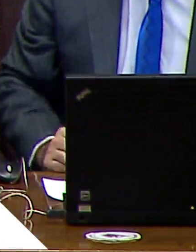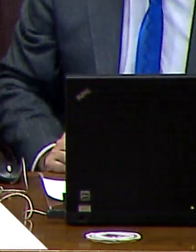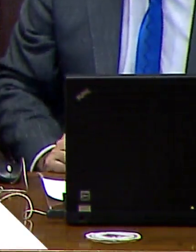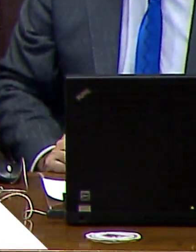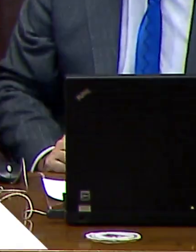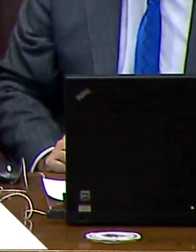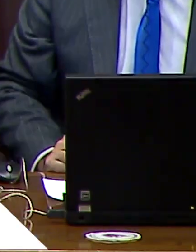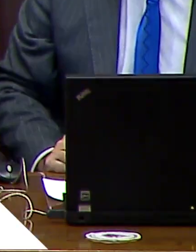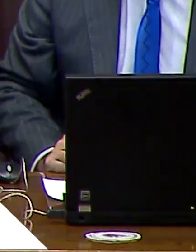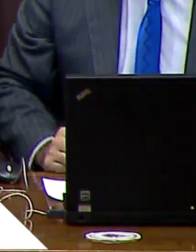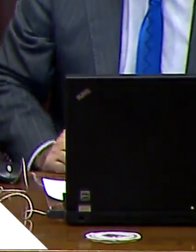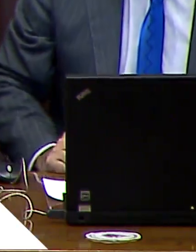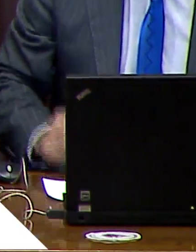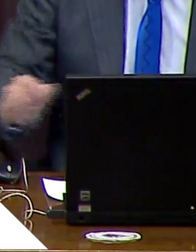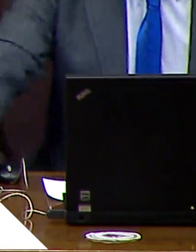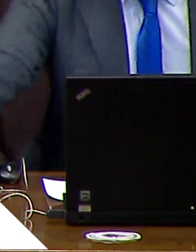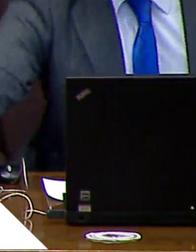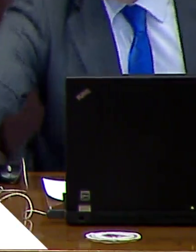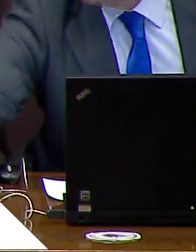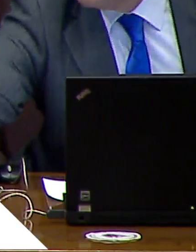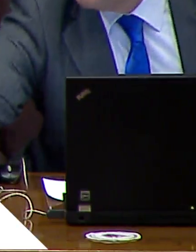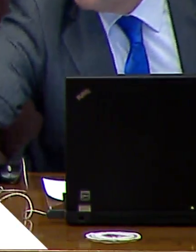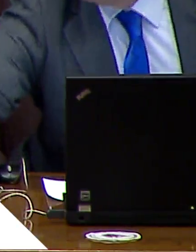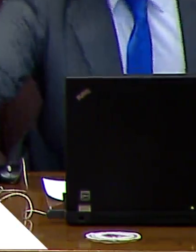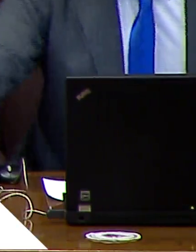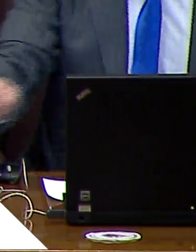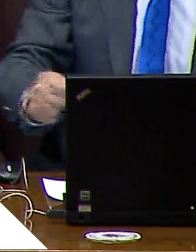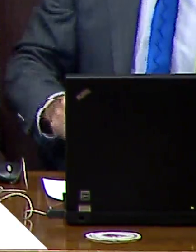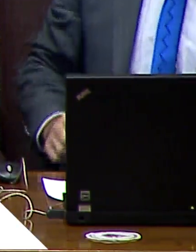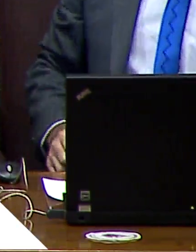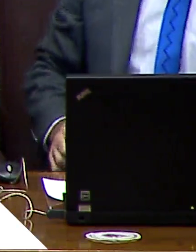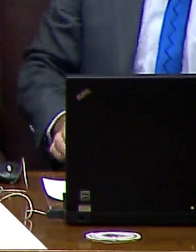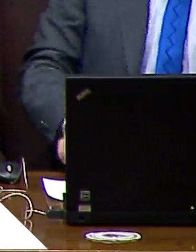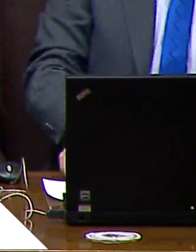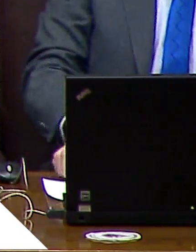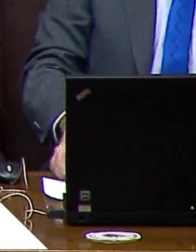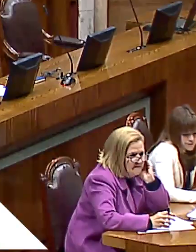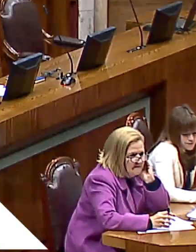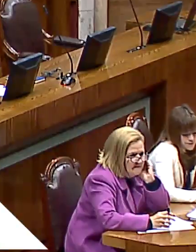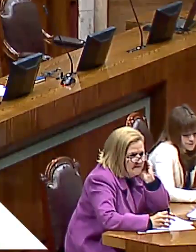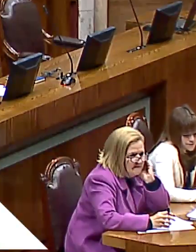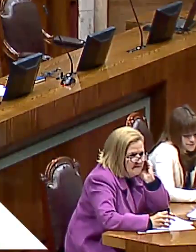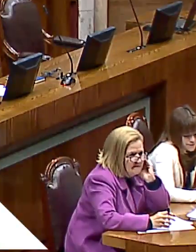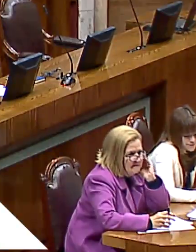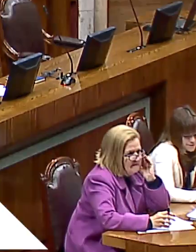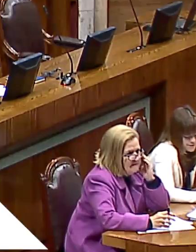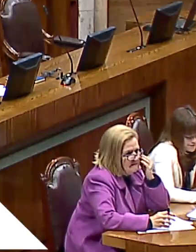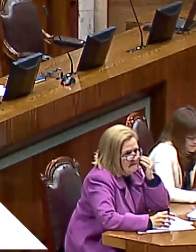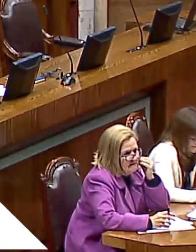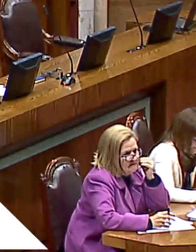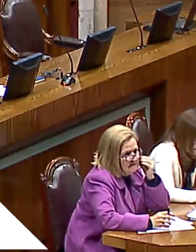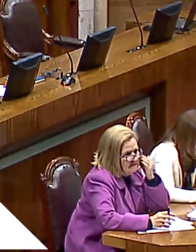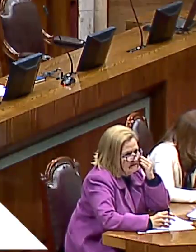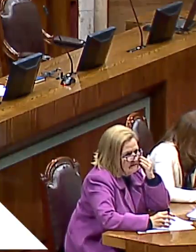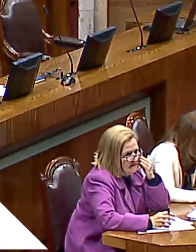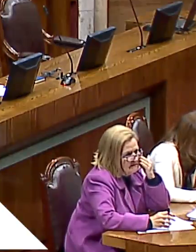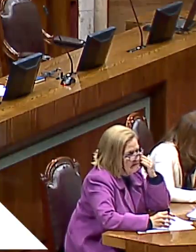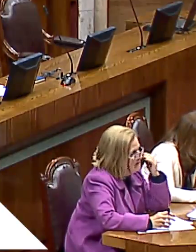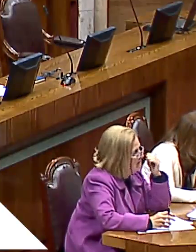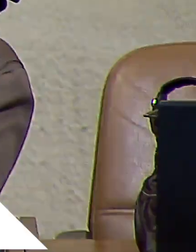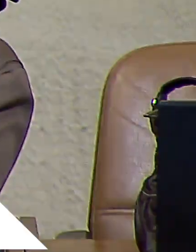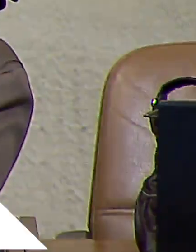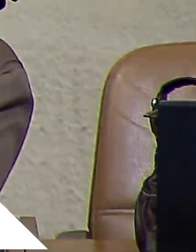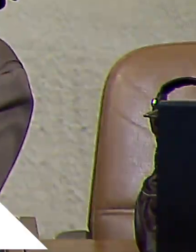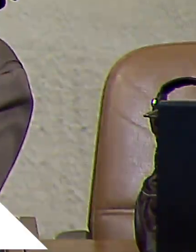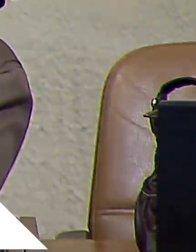diputada señora Alejandra Sepúlveda le ofrezco la palabra muchas gracias presidente a propósito de amigos del